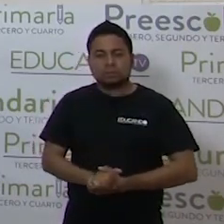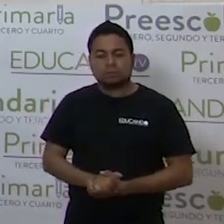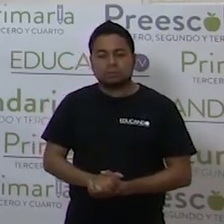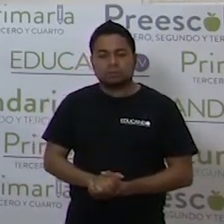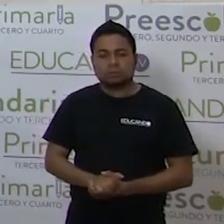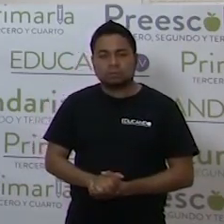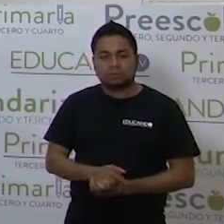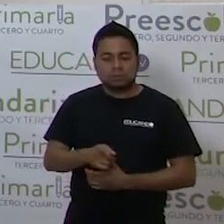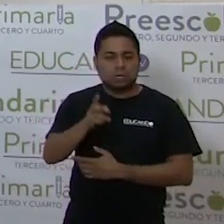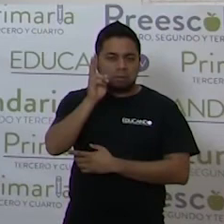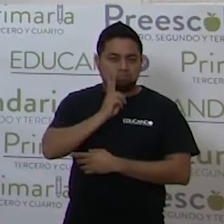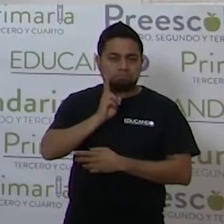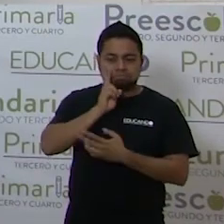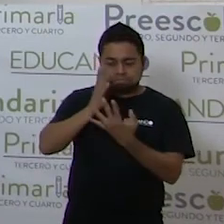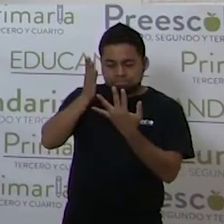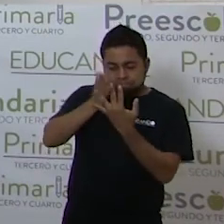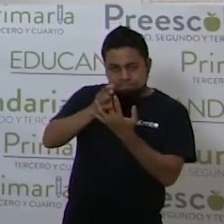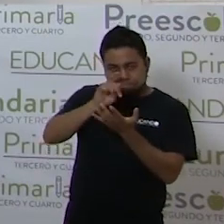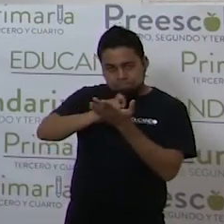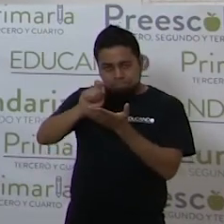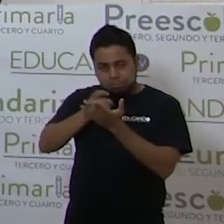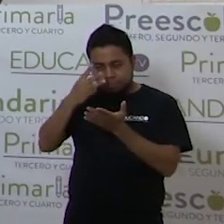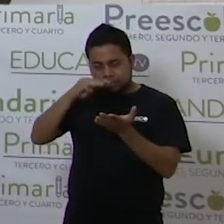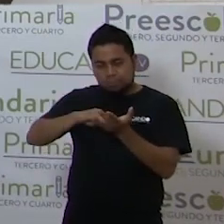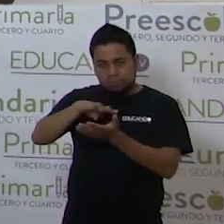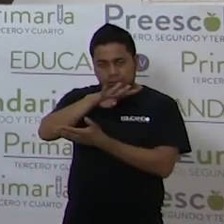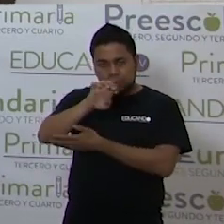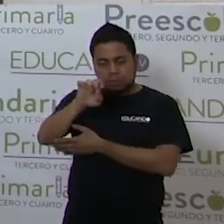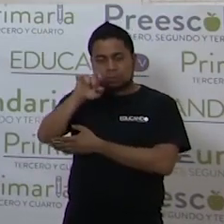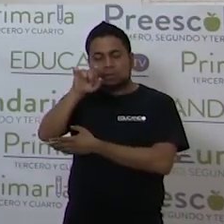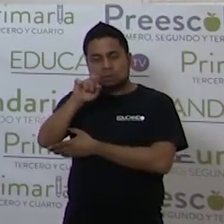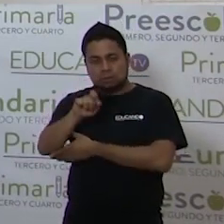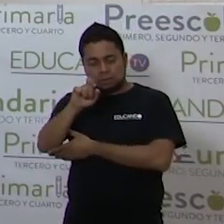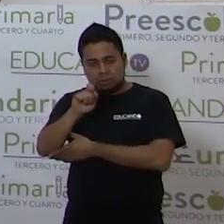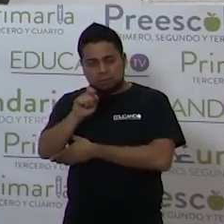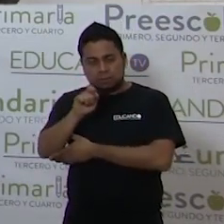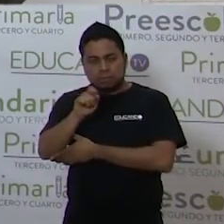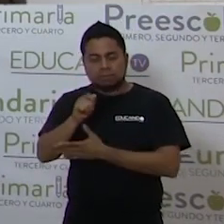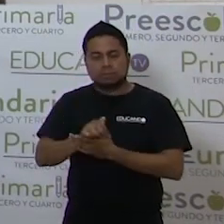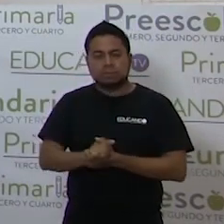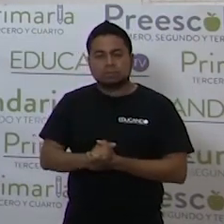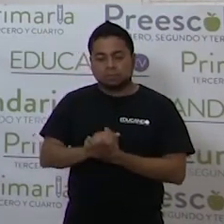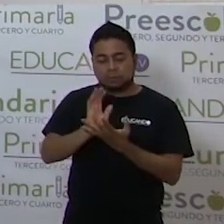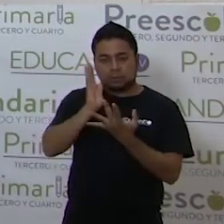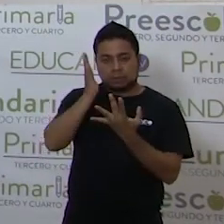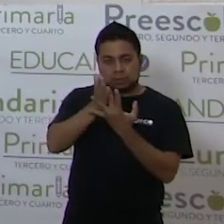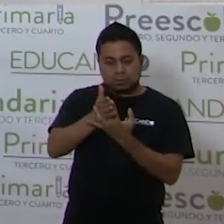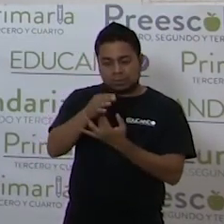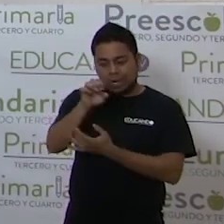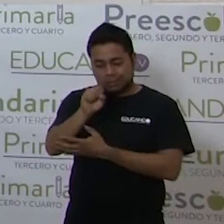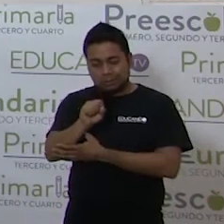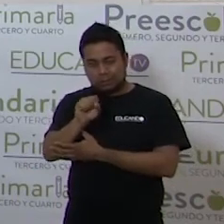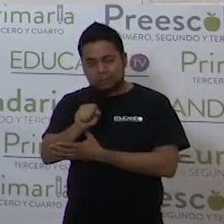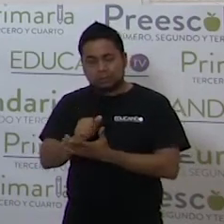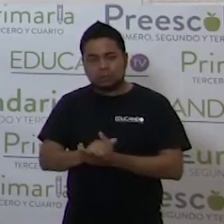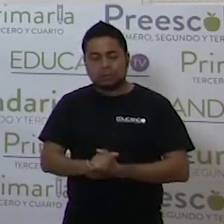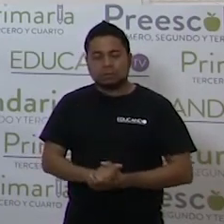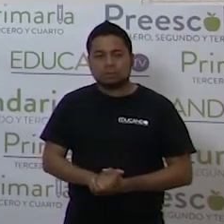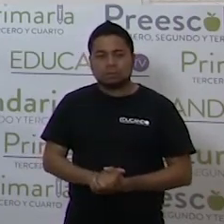vamos a hacer la división 3.420 entre 60